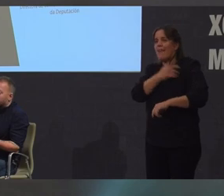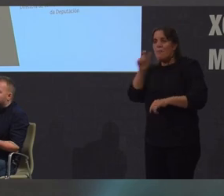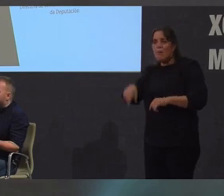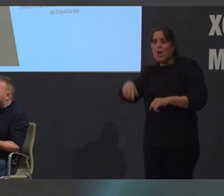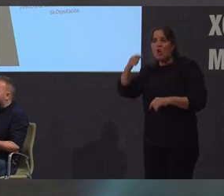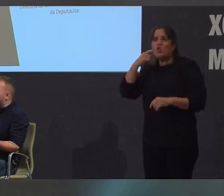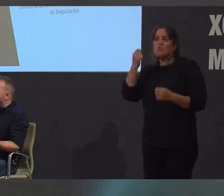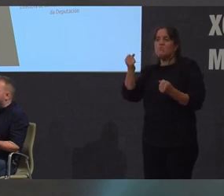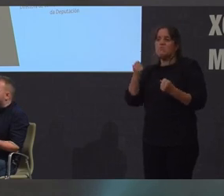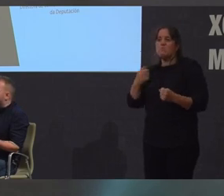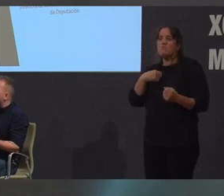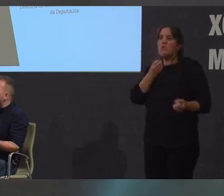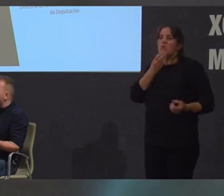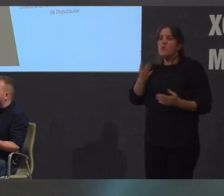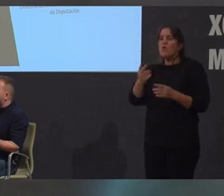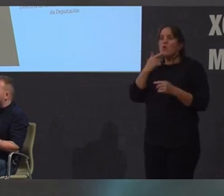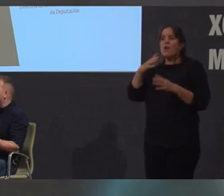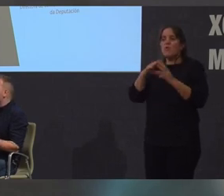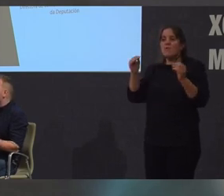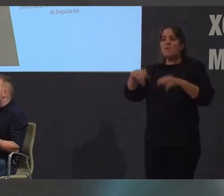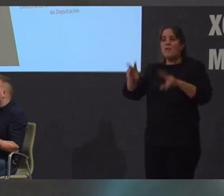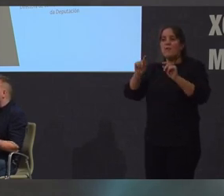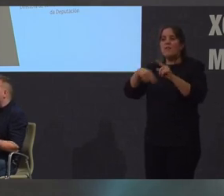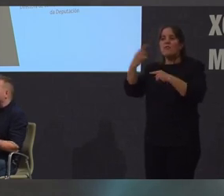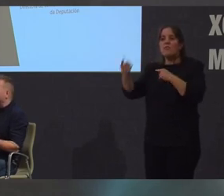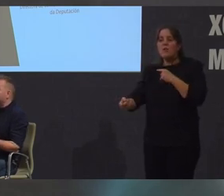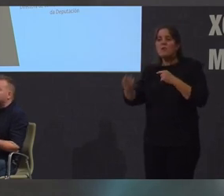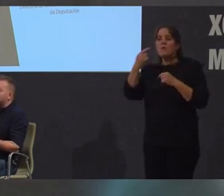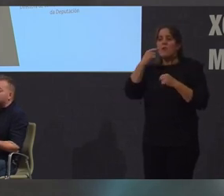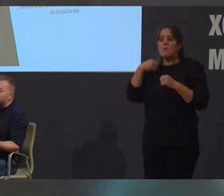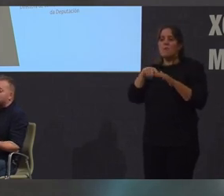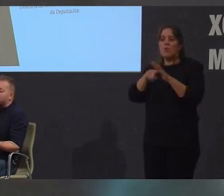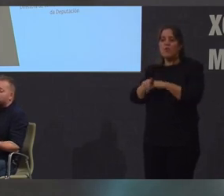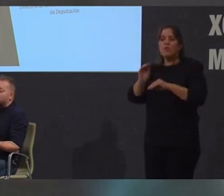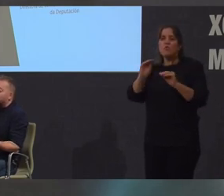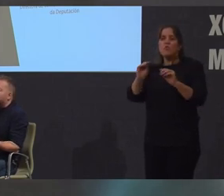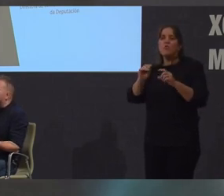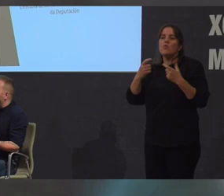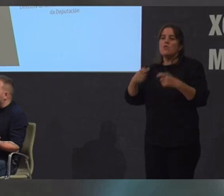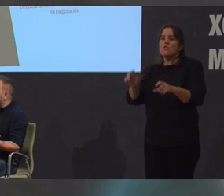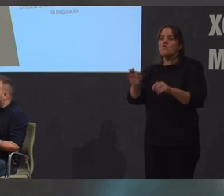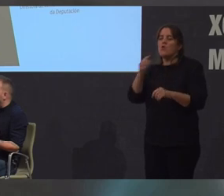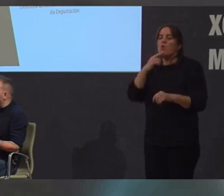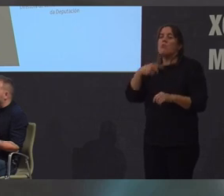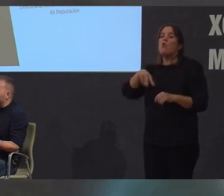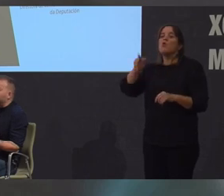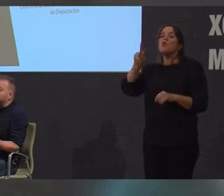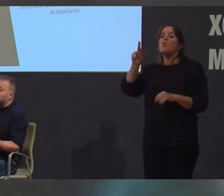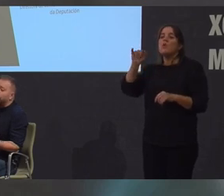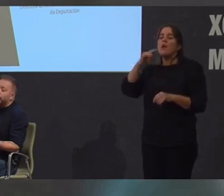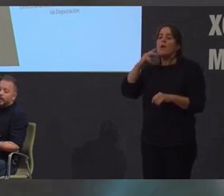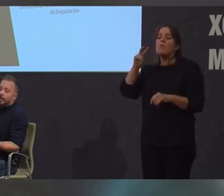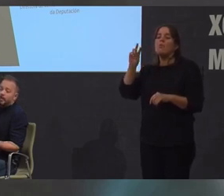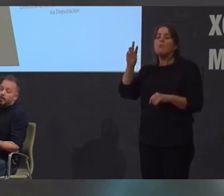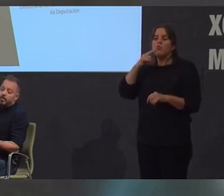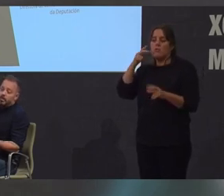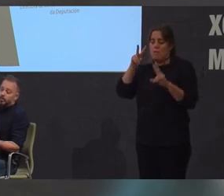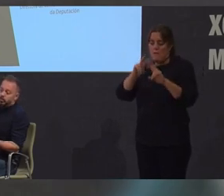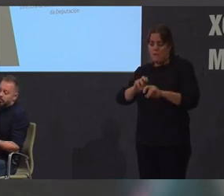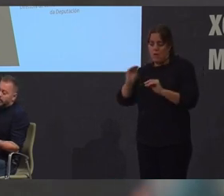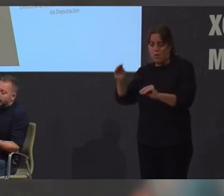específicos que sabían en la universidad, que se habían fijado en su sector. Hay gente como Nuria Puig Raposo, que es una investigadora